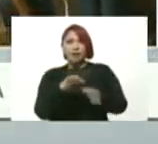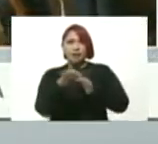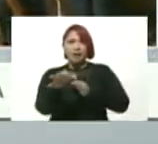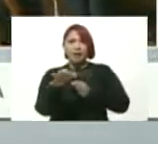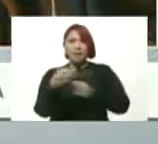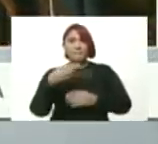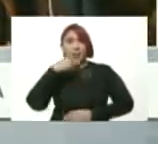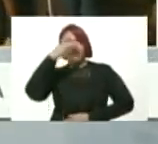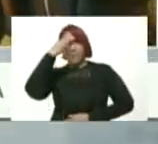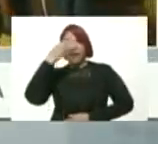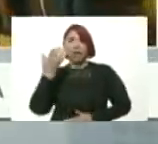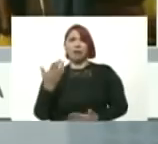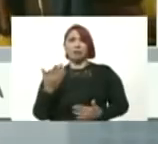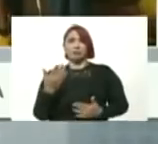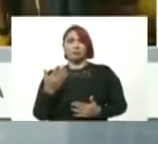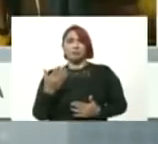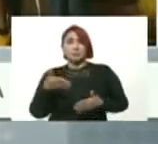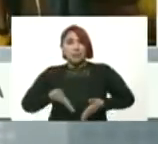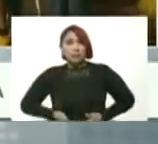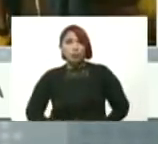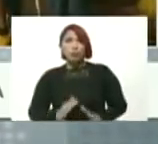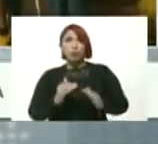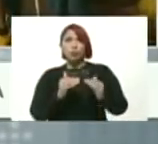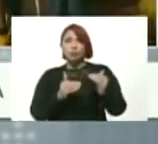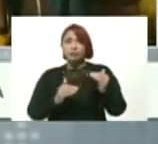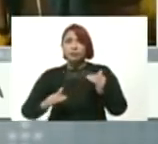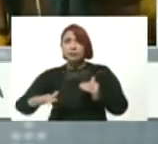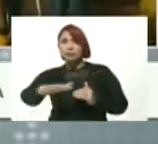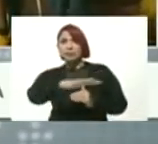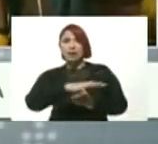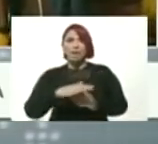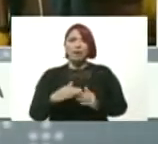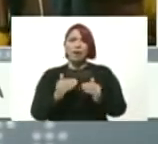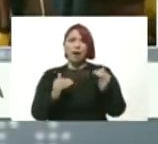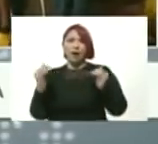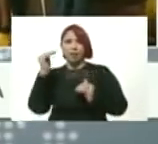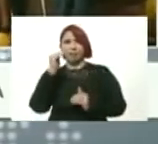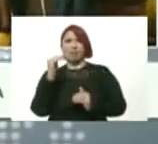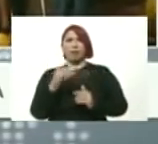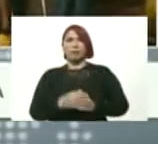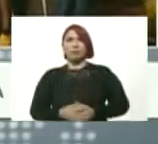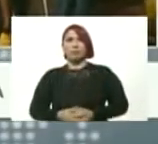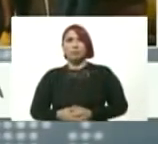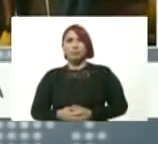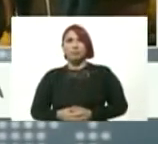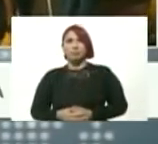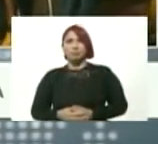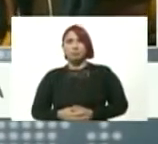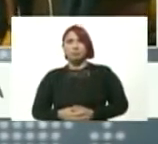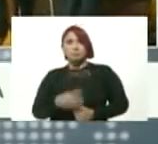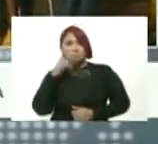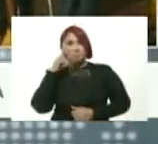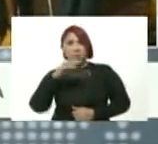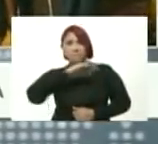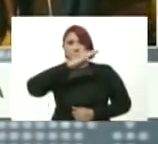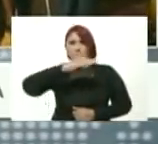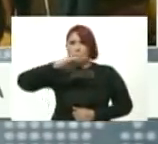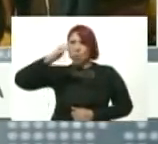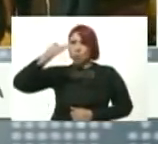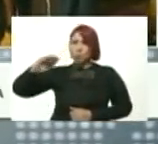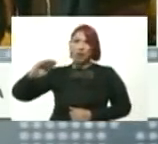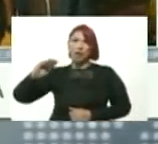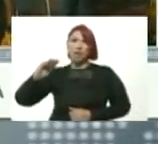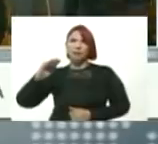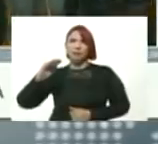papá nació en sabana alta ahí en la zona baja si tú te vas a la montaña llegas a tocó pero